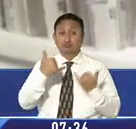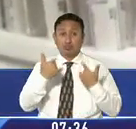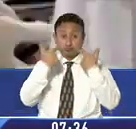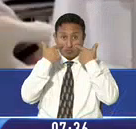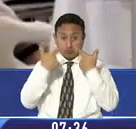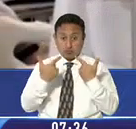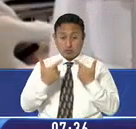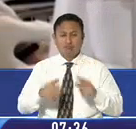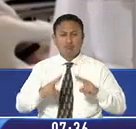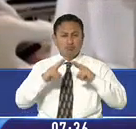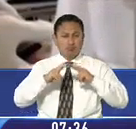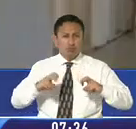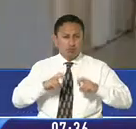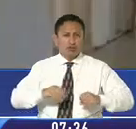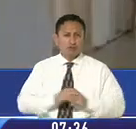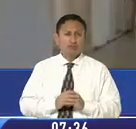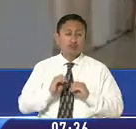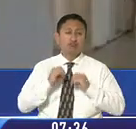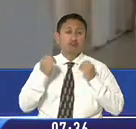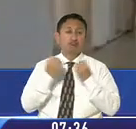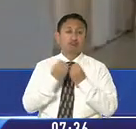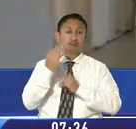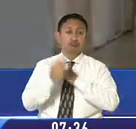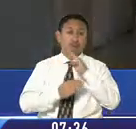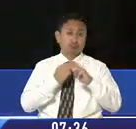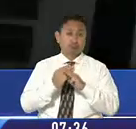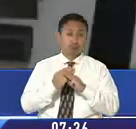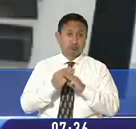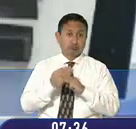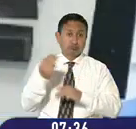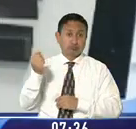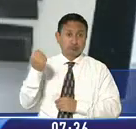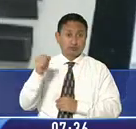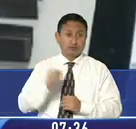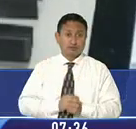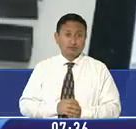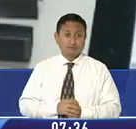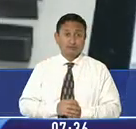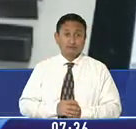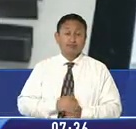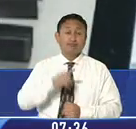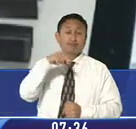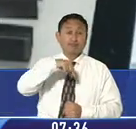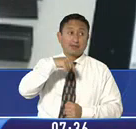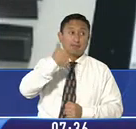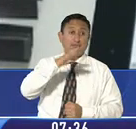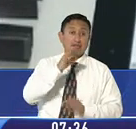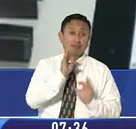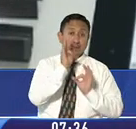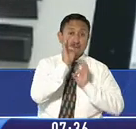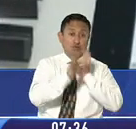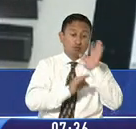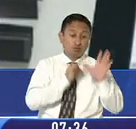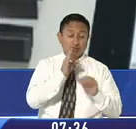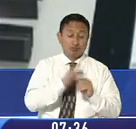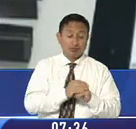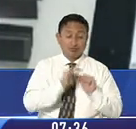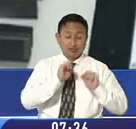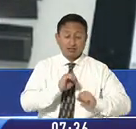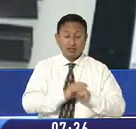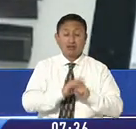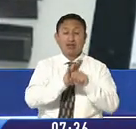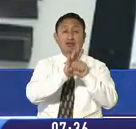de la Organización Mundial de la Salud. Esta variante es más contagiosa que la BA1, que es la